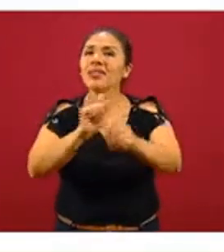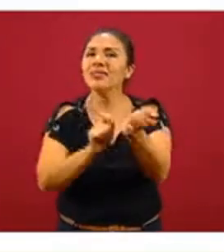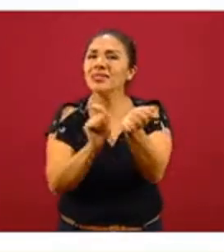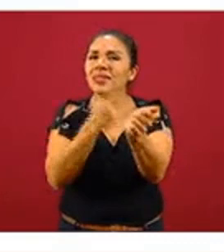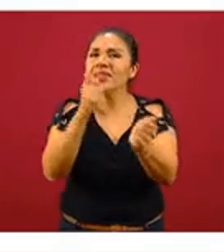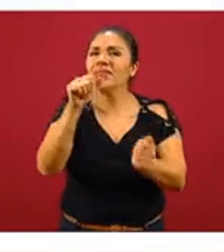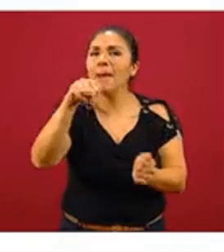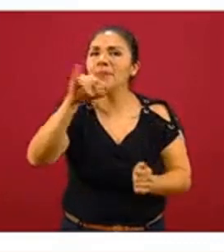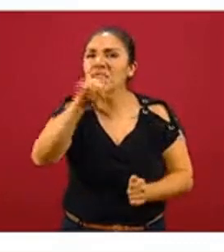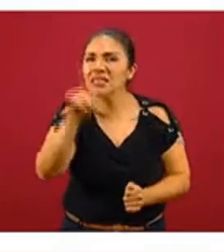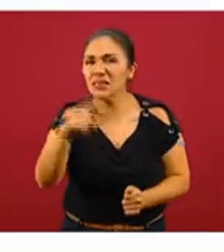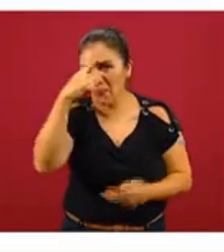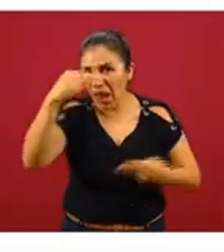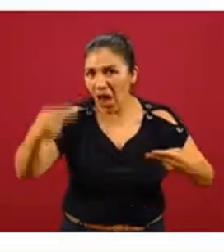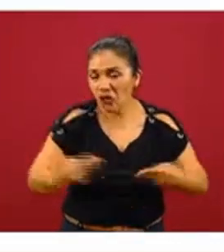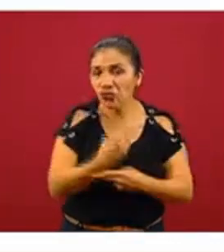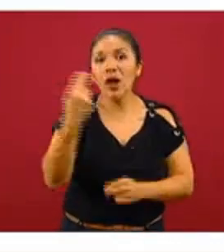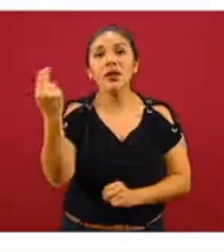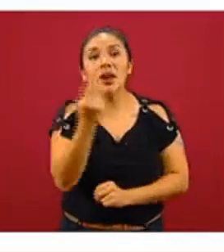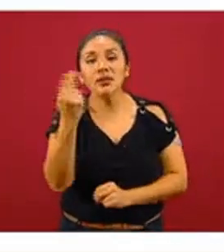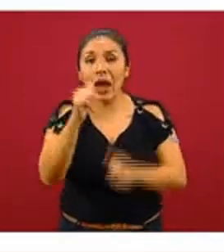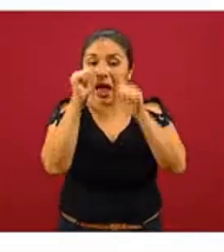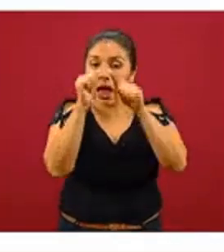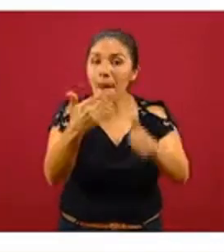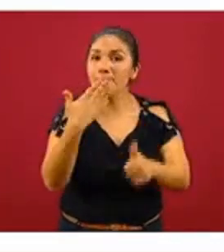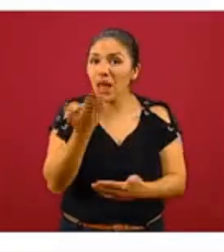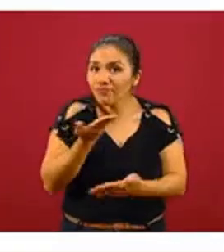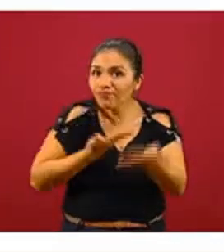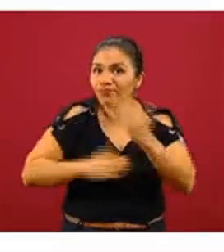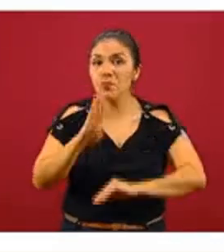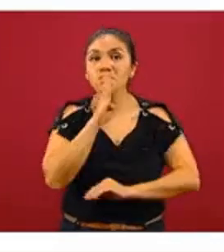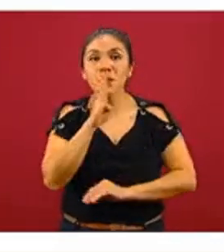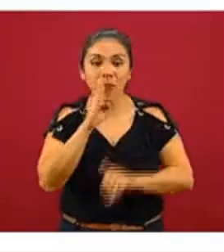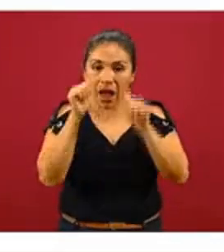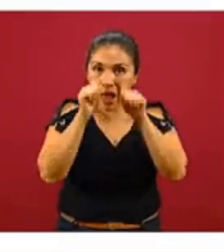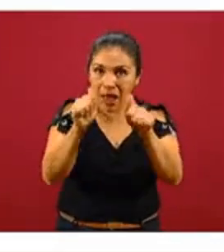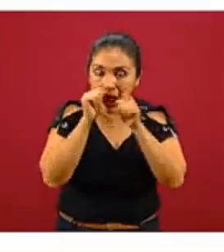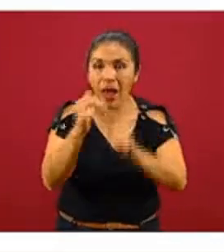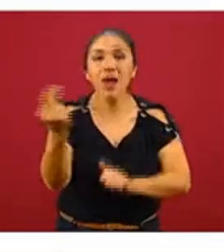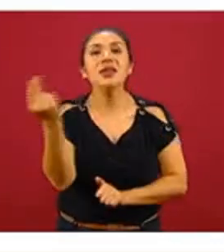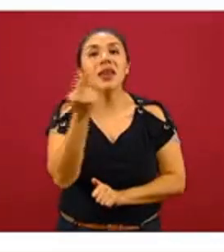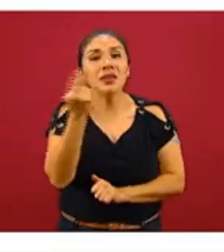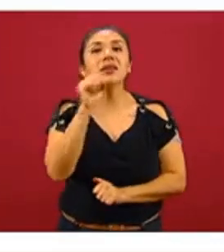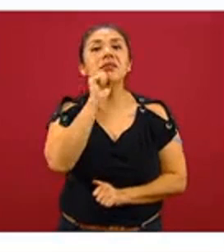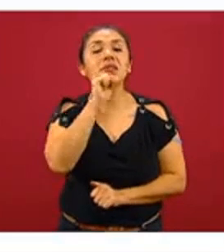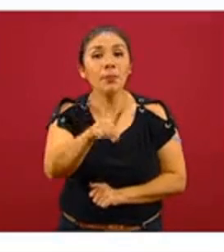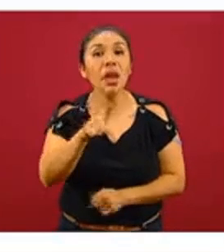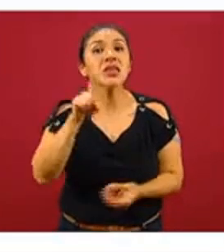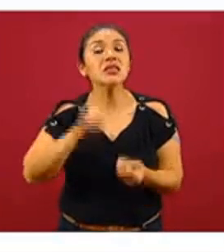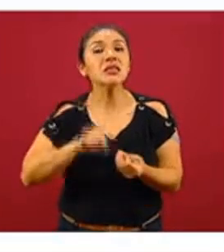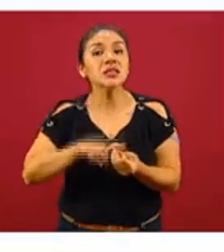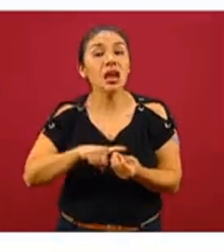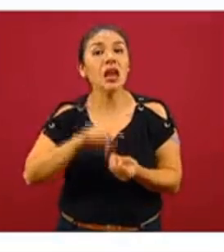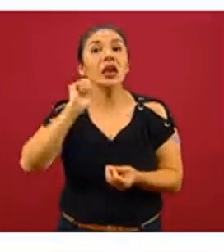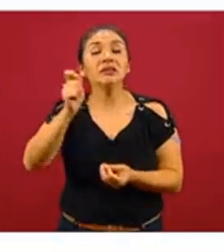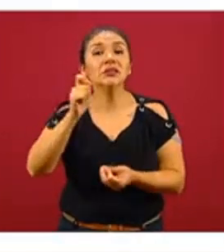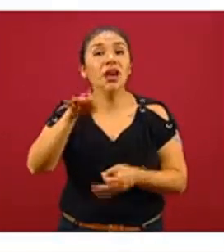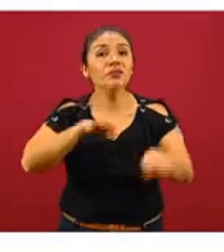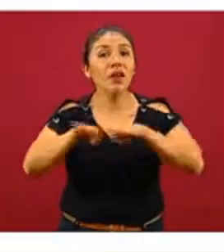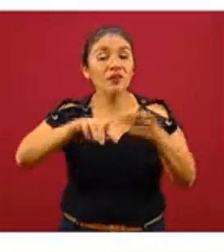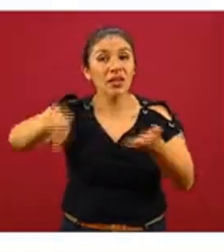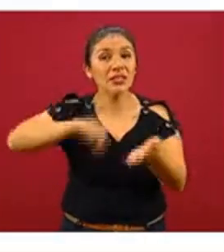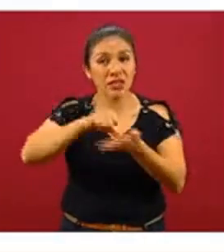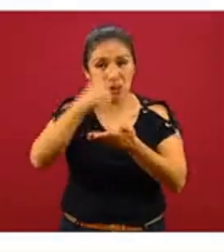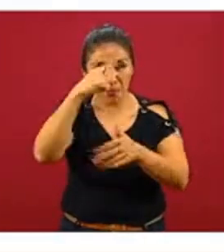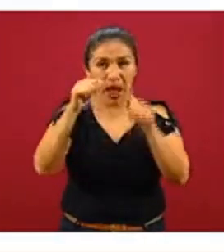necesitan una adecuada atención en el parto, sus madres. Necesitamos también que quienes están en centros de